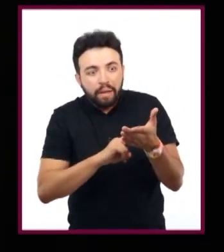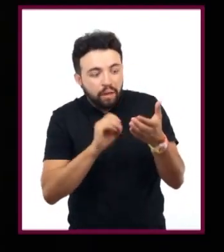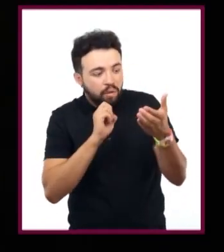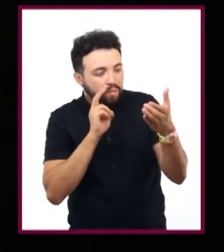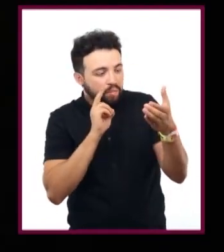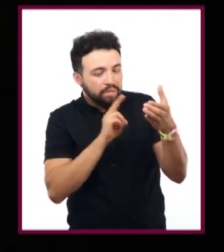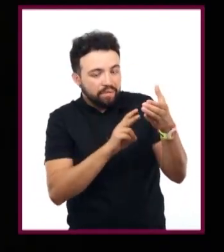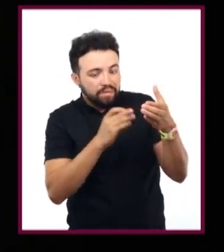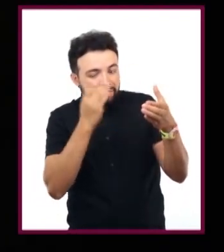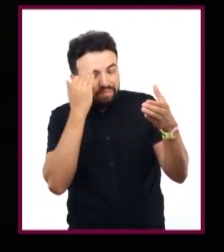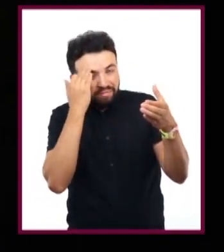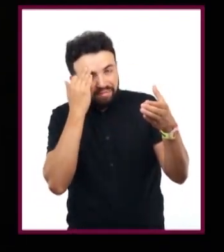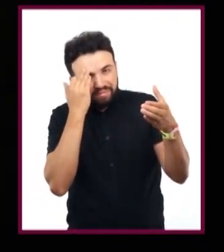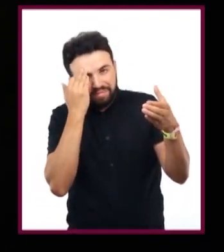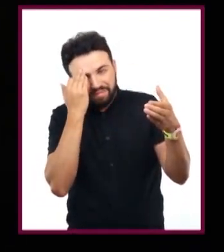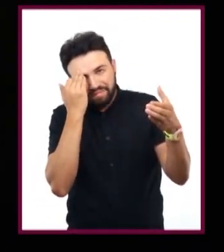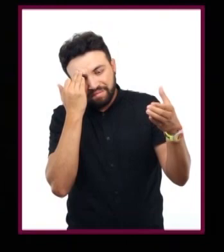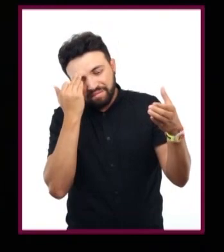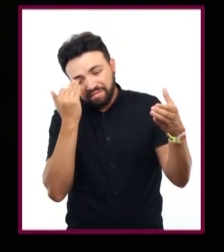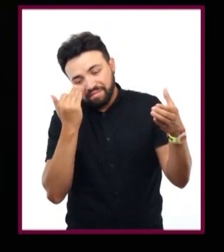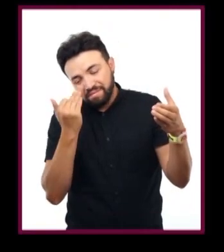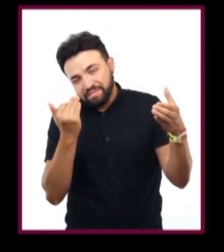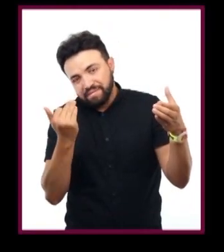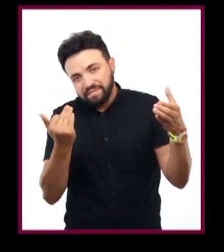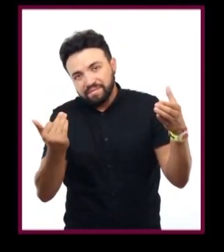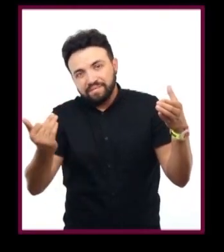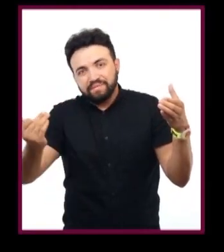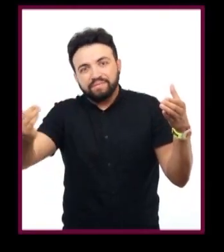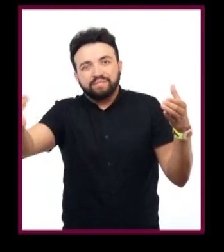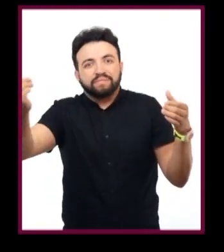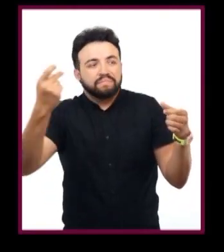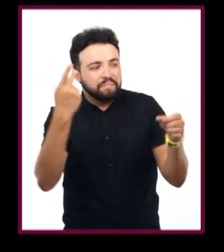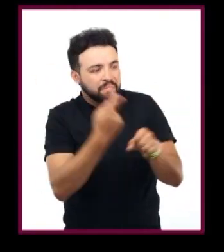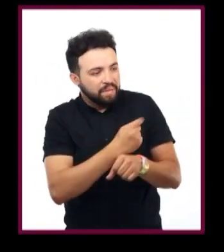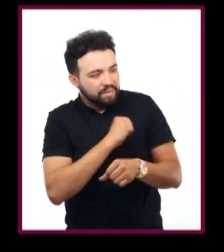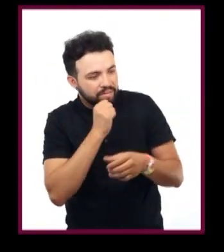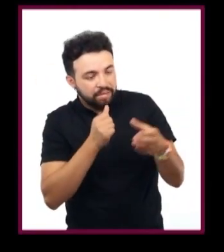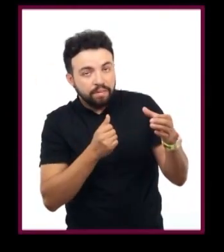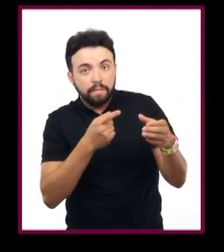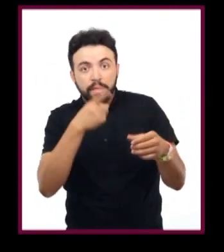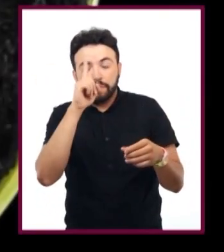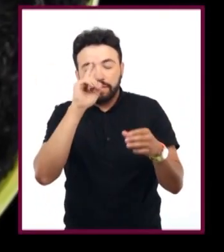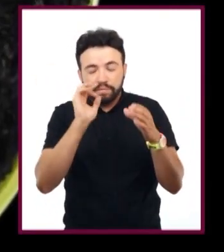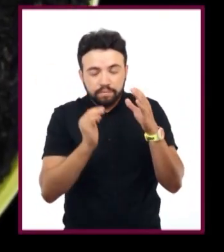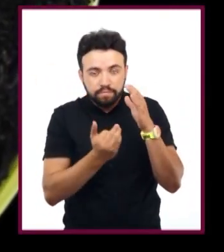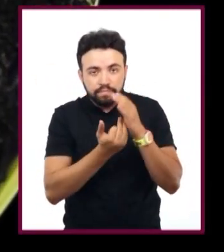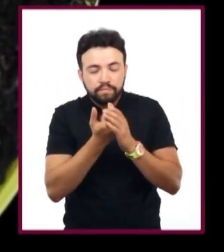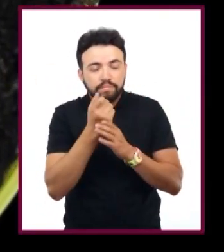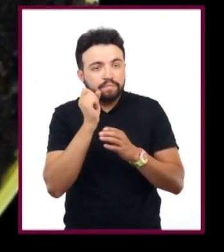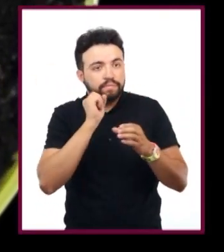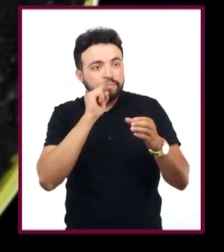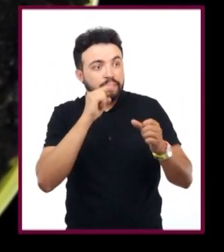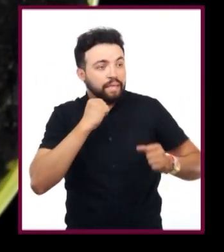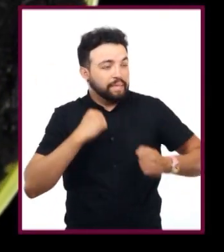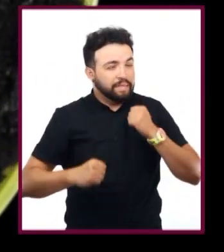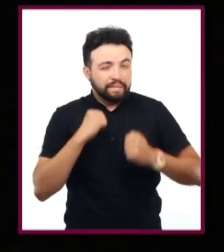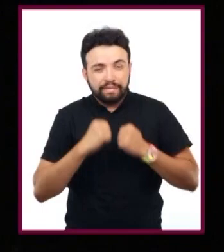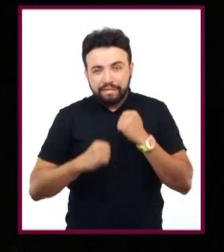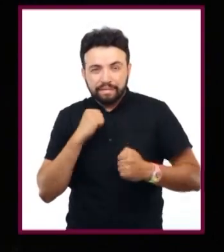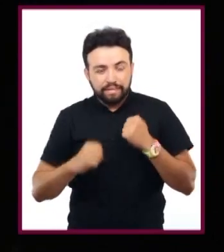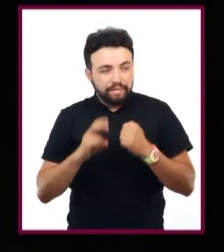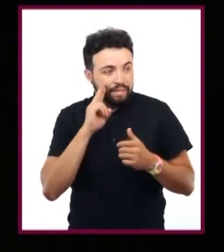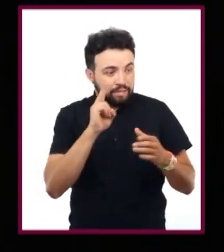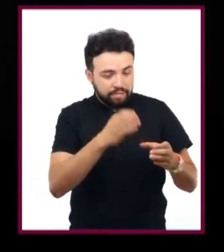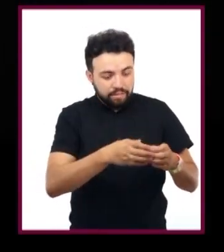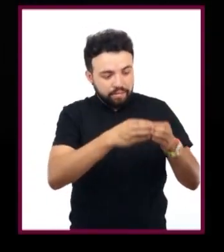pasábamos viendo a ver si se asomaba algún brotecito verde. Y entre más veíamos, parecía que menos pasaban las cosas. Pero